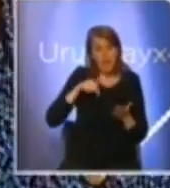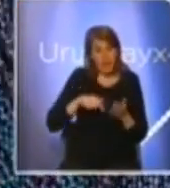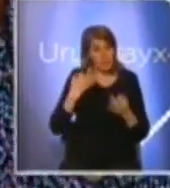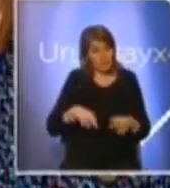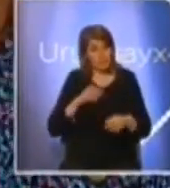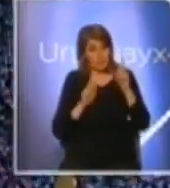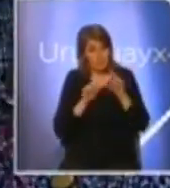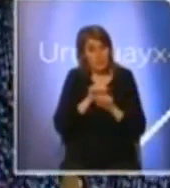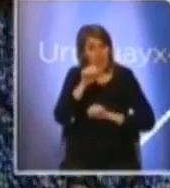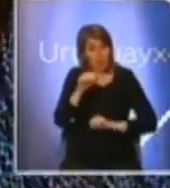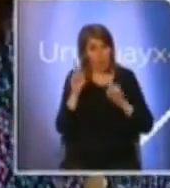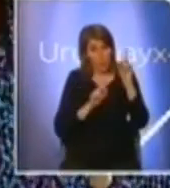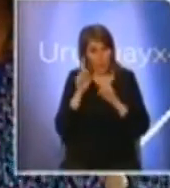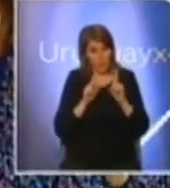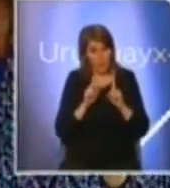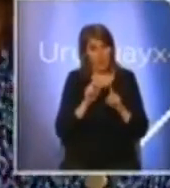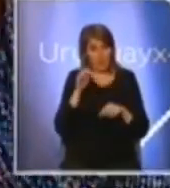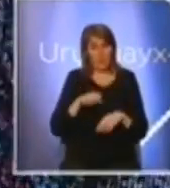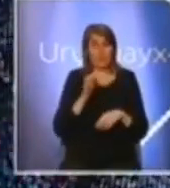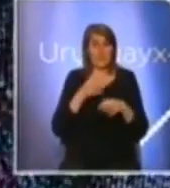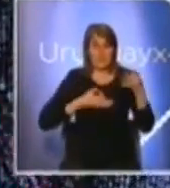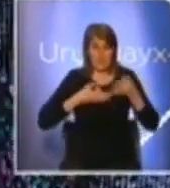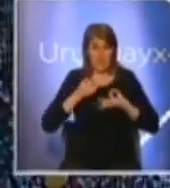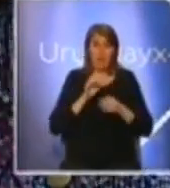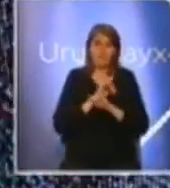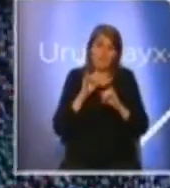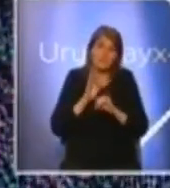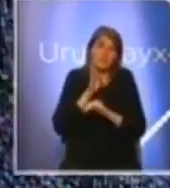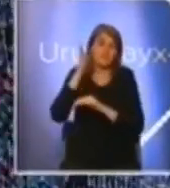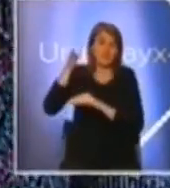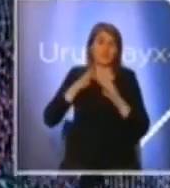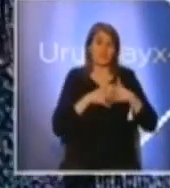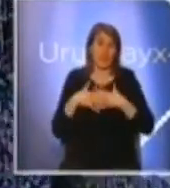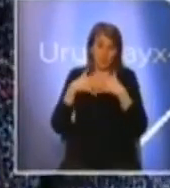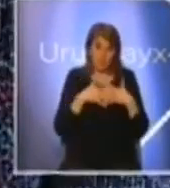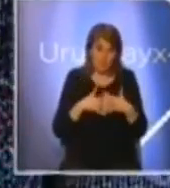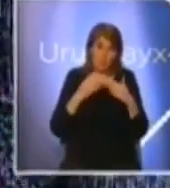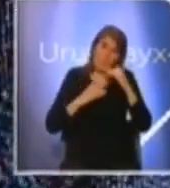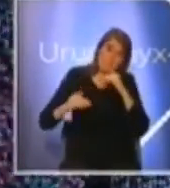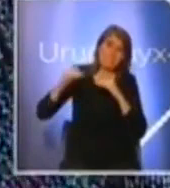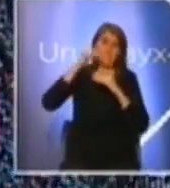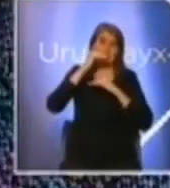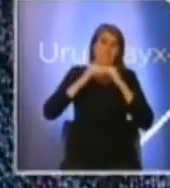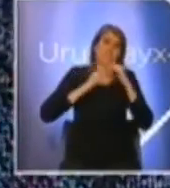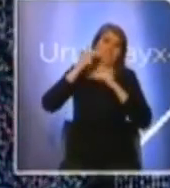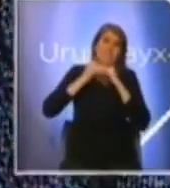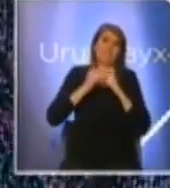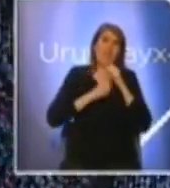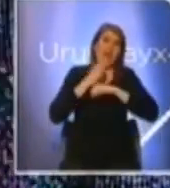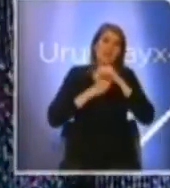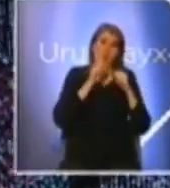UDELAR. Luego fui a Estados Unidos a hacer el doctorado en bioquímica. Y volví en el año